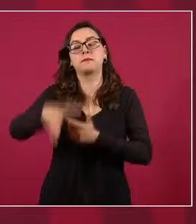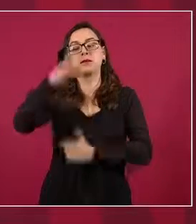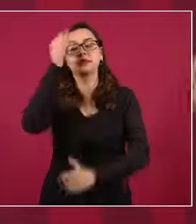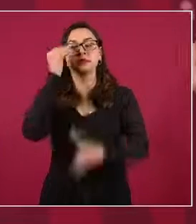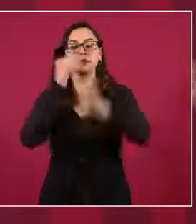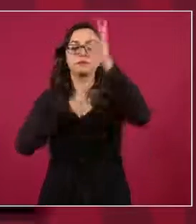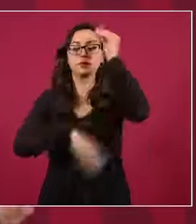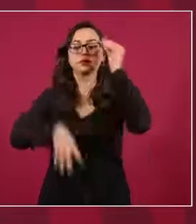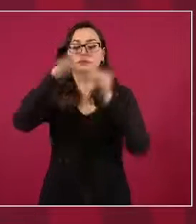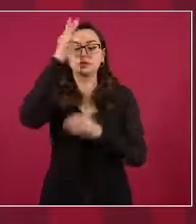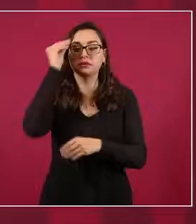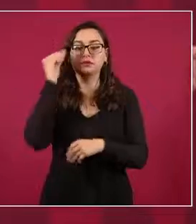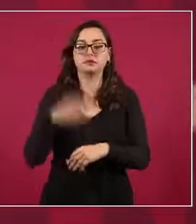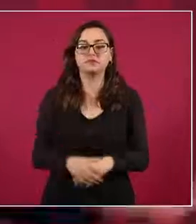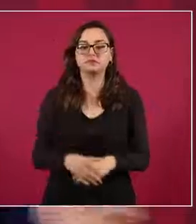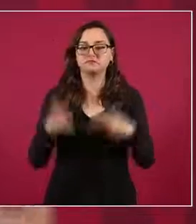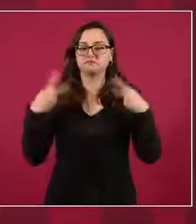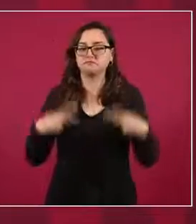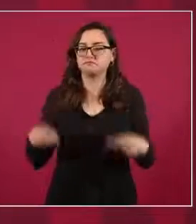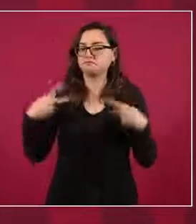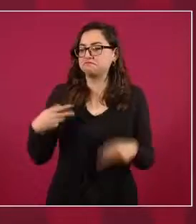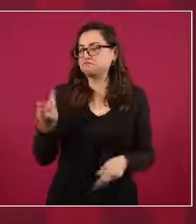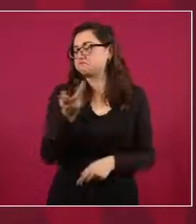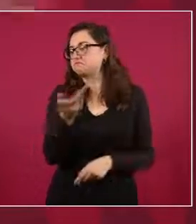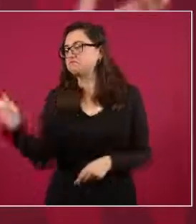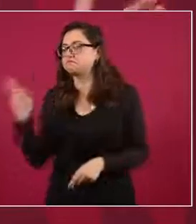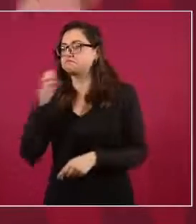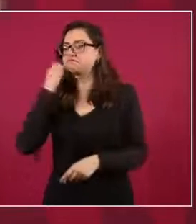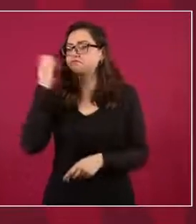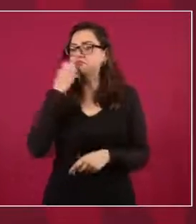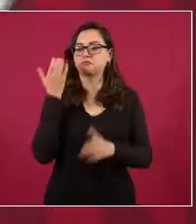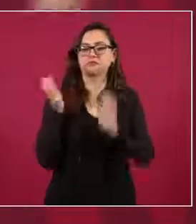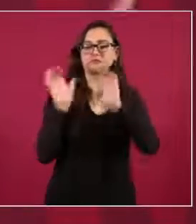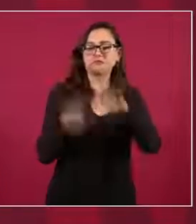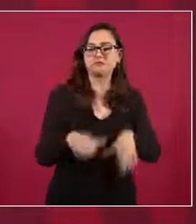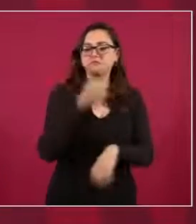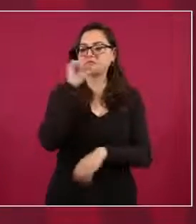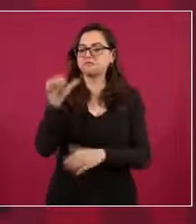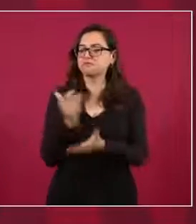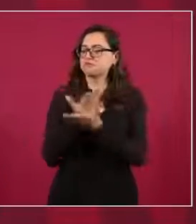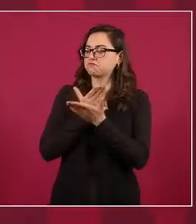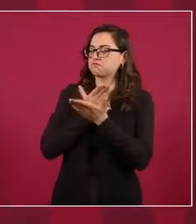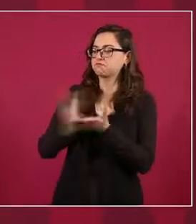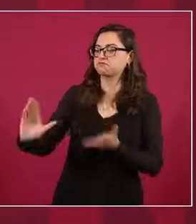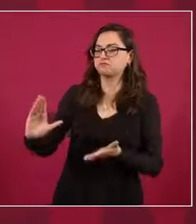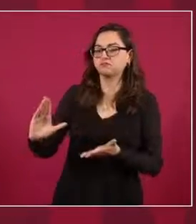Al que se le niega la posibilidad de ir a la escuela, se le está negando la posibilidad